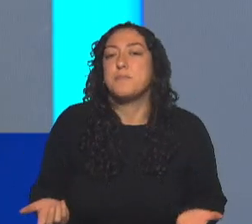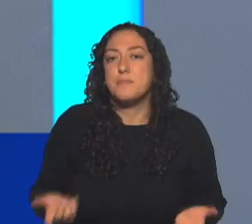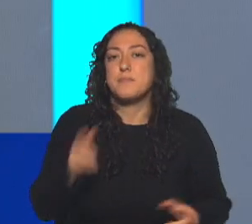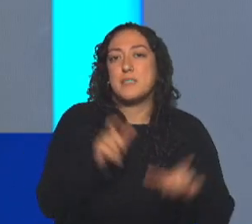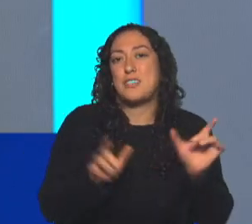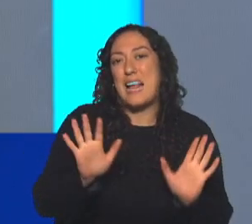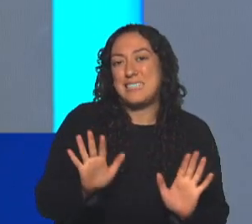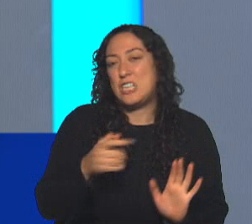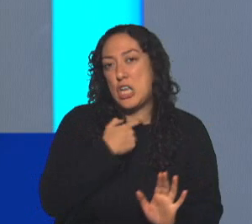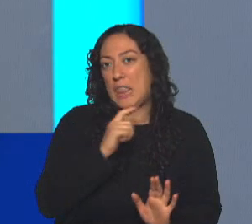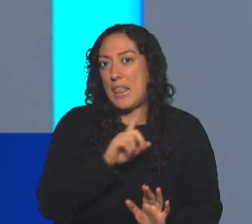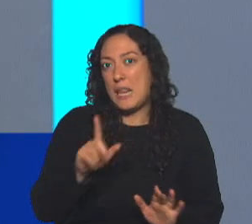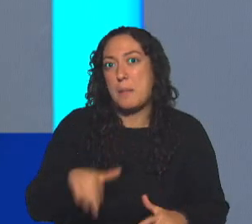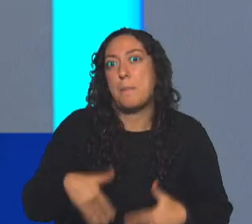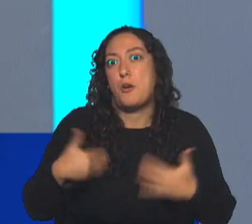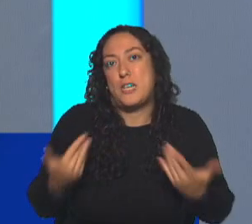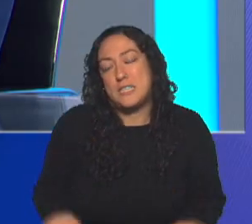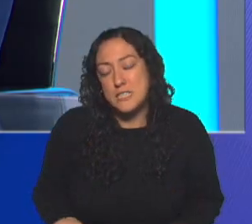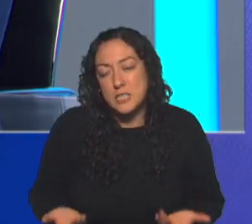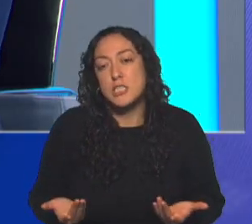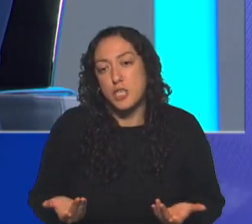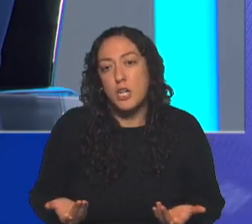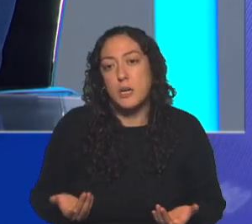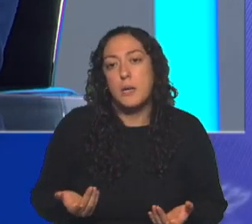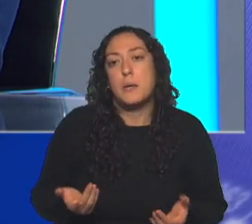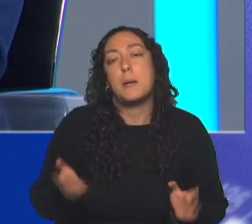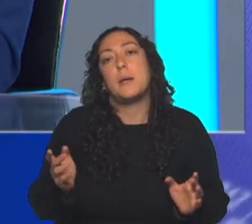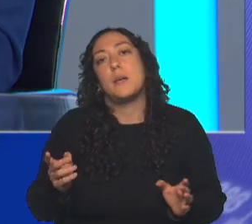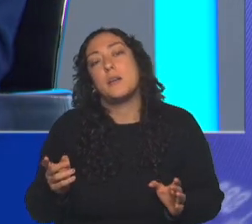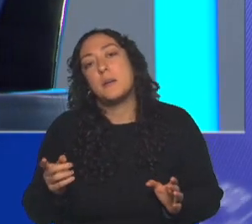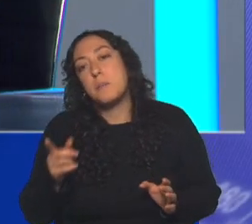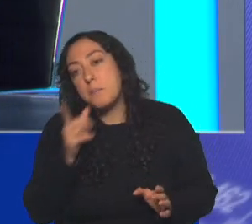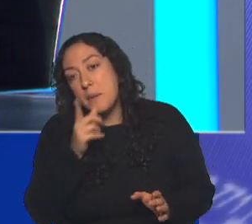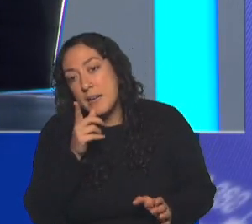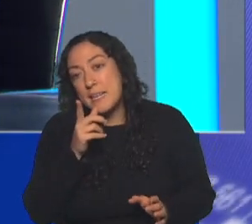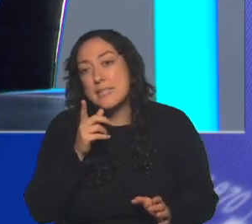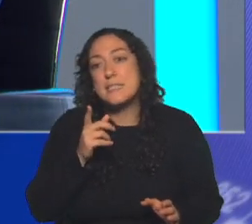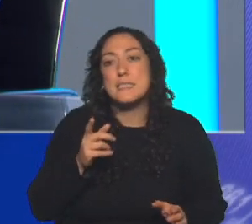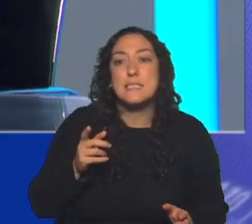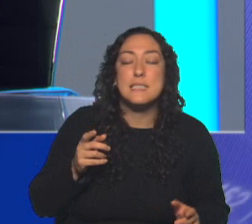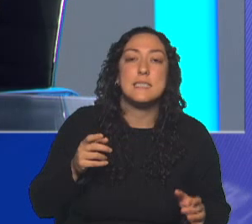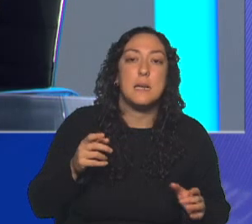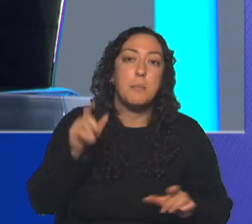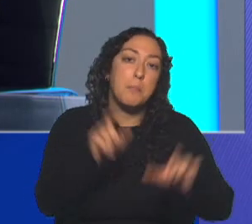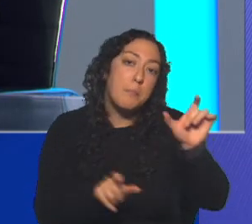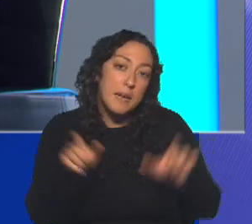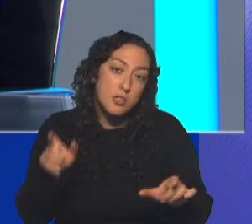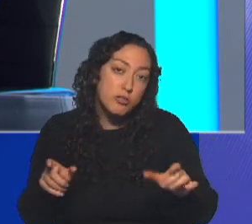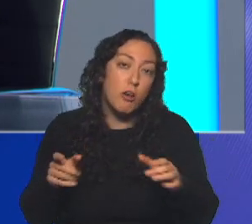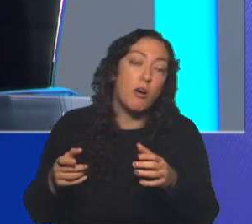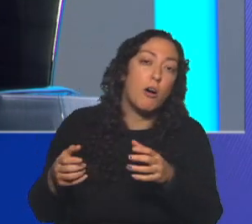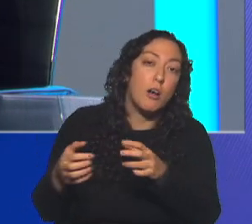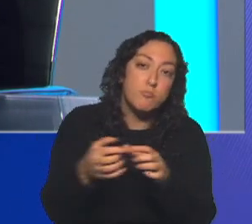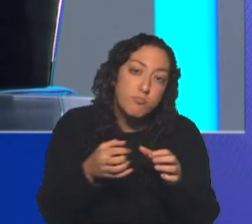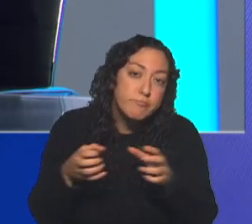eso, entonces me parece que todo hace que el paralelogramo de fuerzas, por decirlo con otra